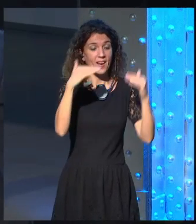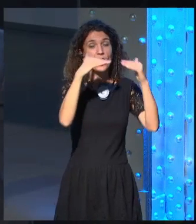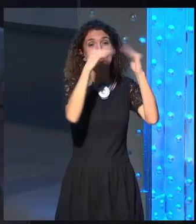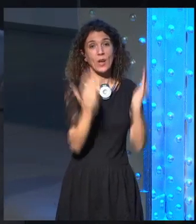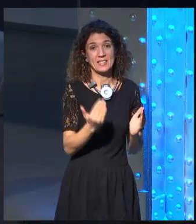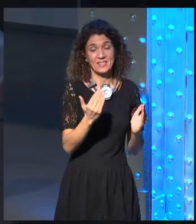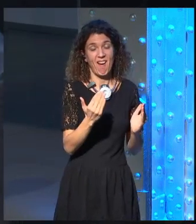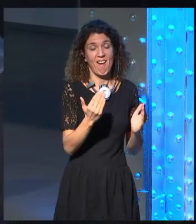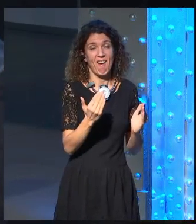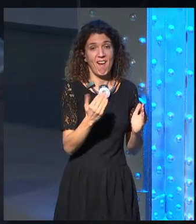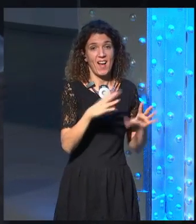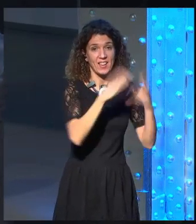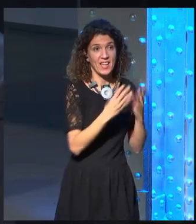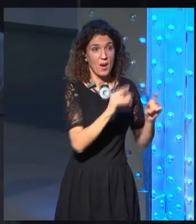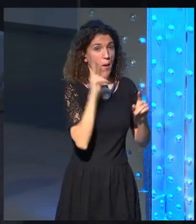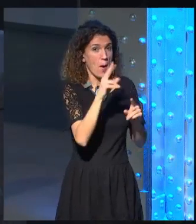quemándose en la Tierra.